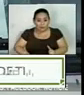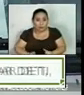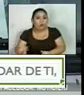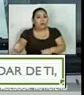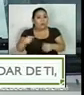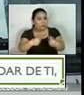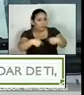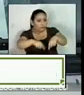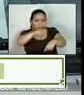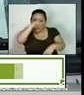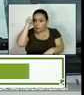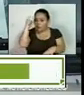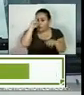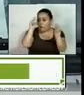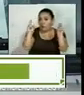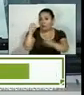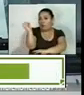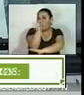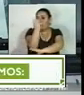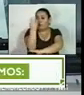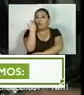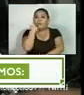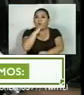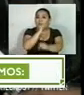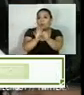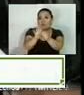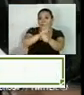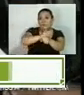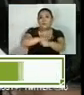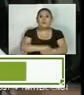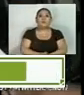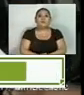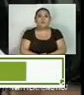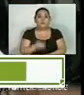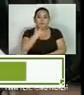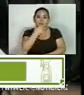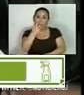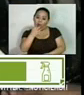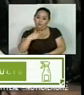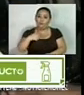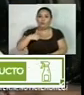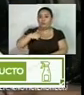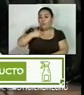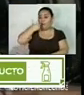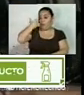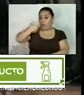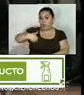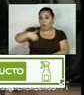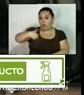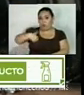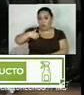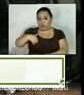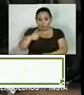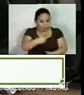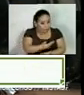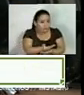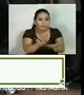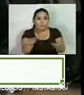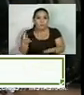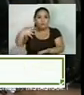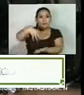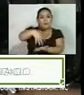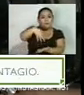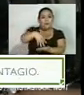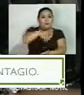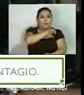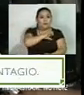trabajan ante la emergencia por el coronavirus. La verdad que para mí es un orgullo atender al pueblo salvadoreño, pues